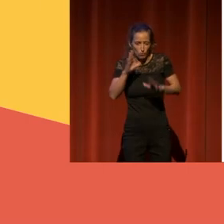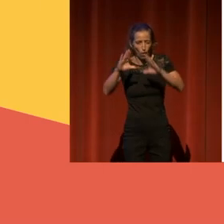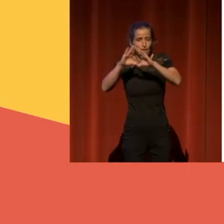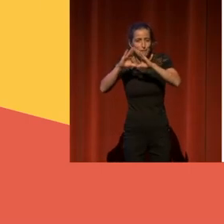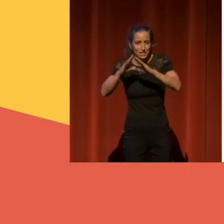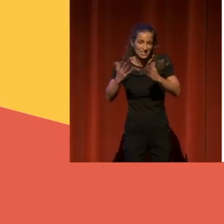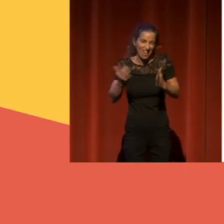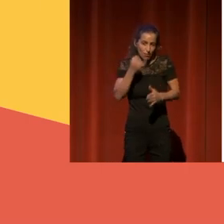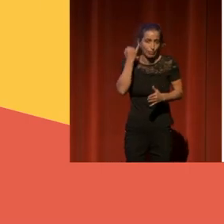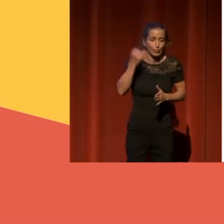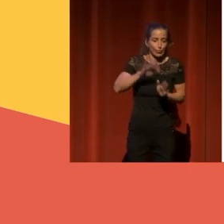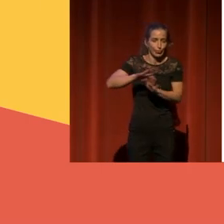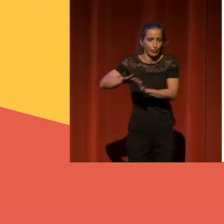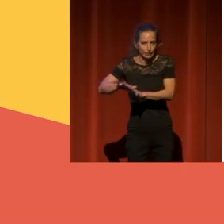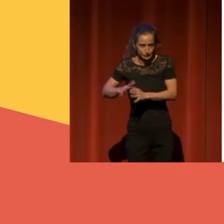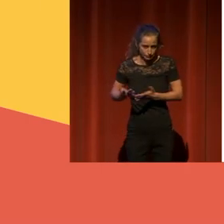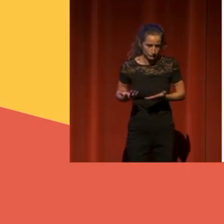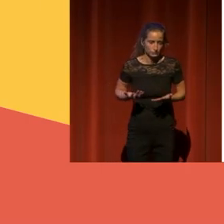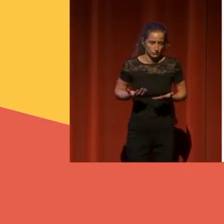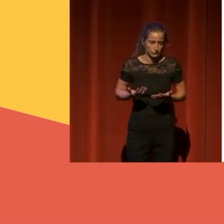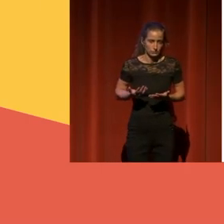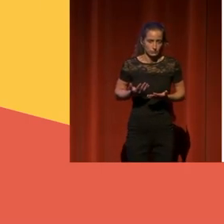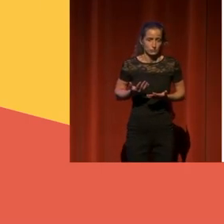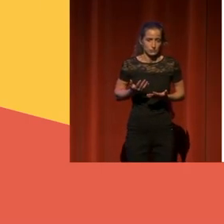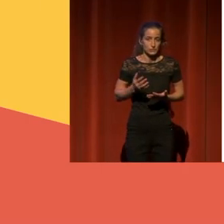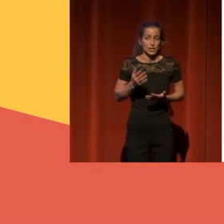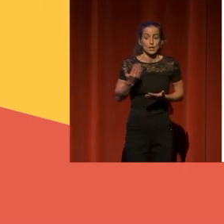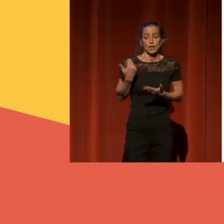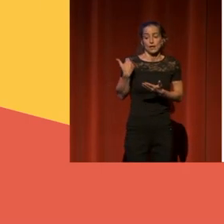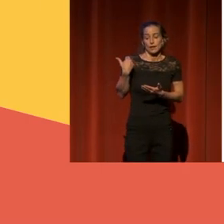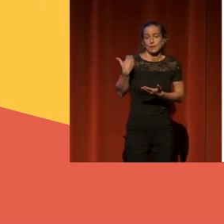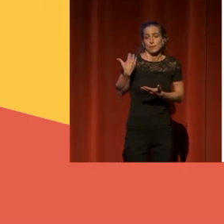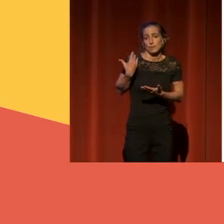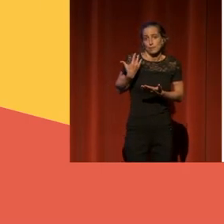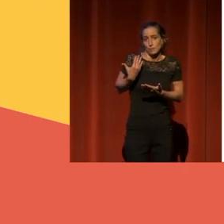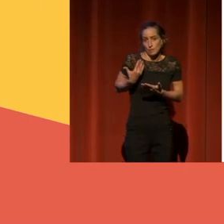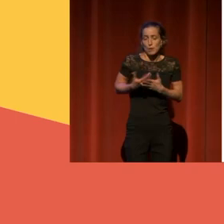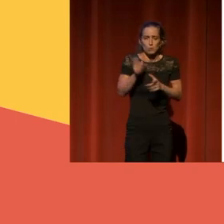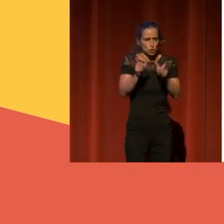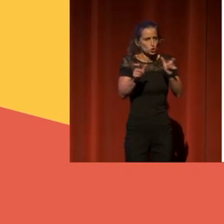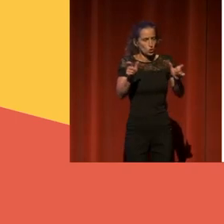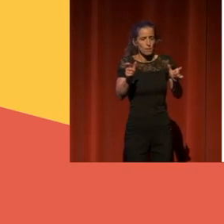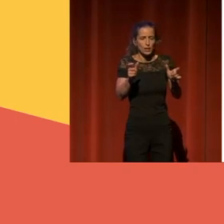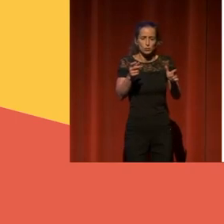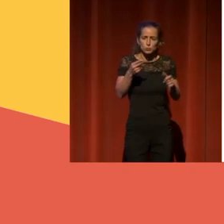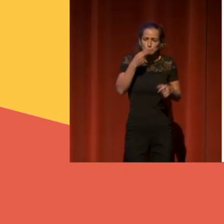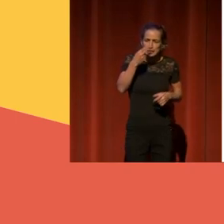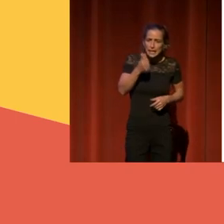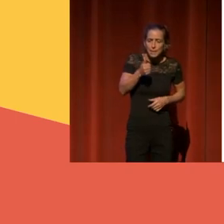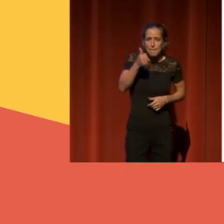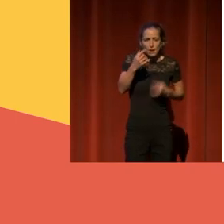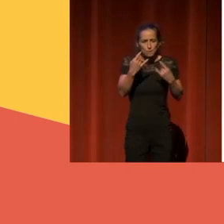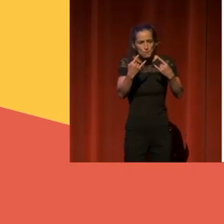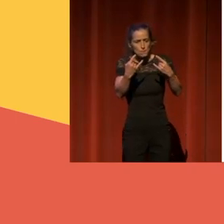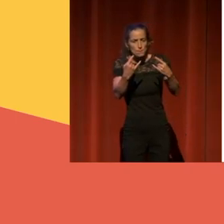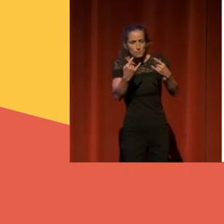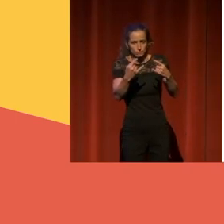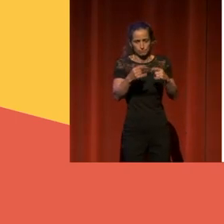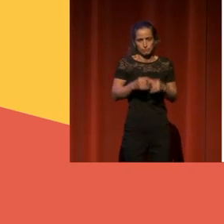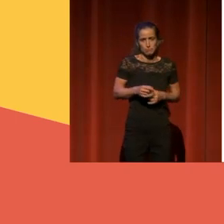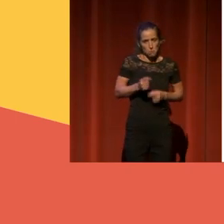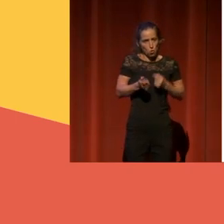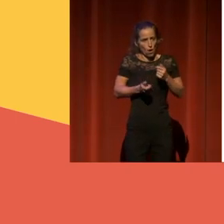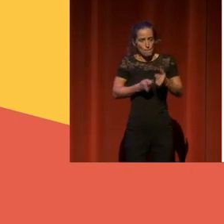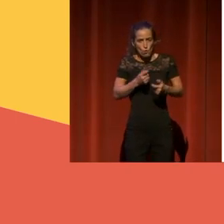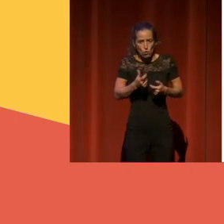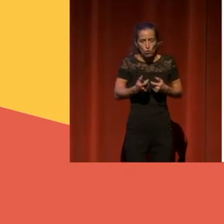práctica que ha empezado a merecer la atención por parte de distintas personas, instituciones también que la han estudiado.